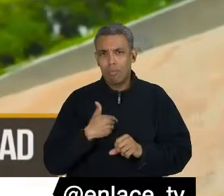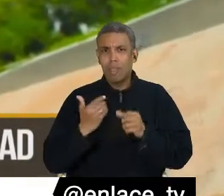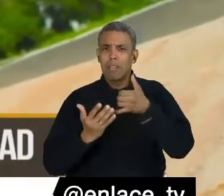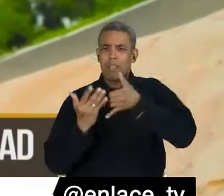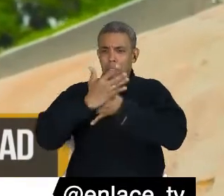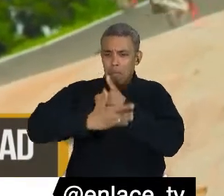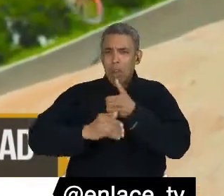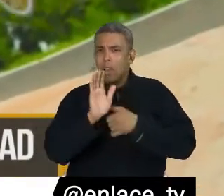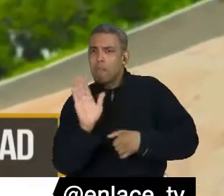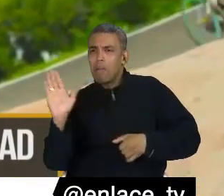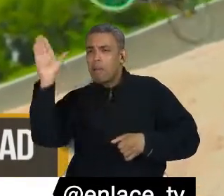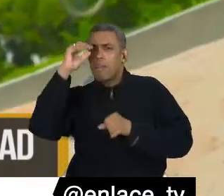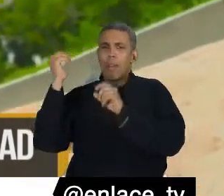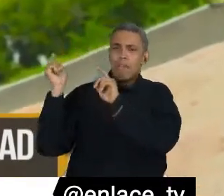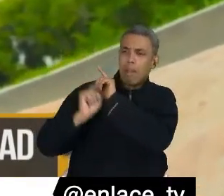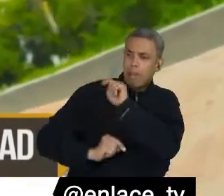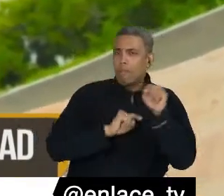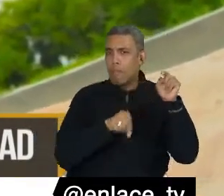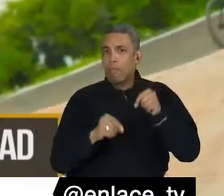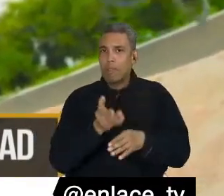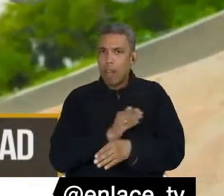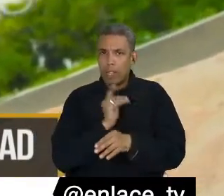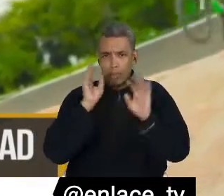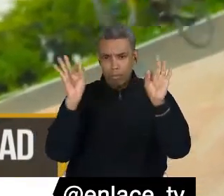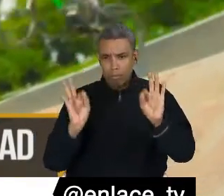de los distintos lugares de la geografía nacional.